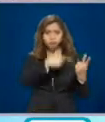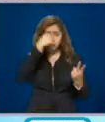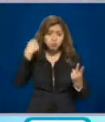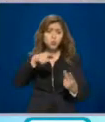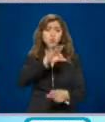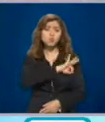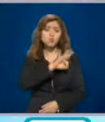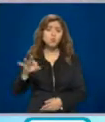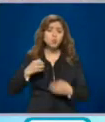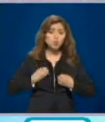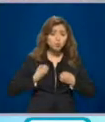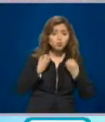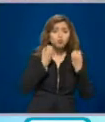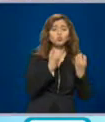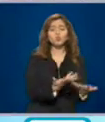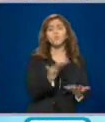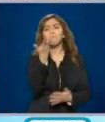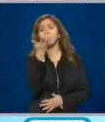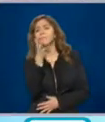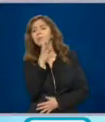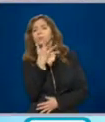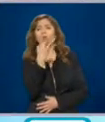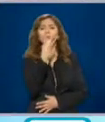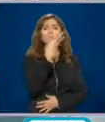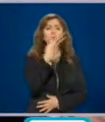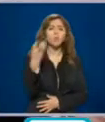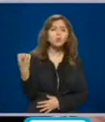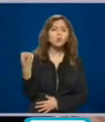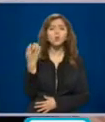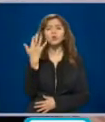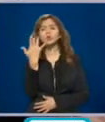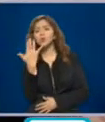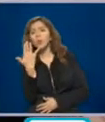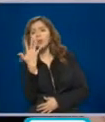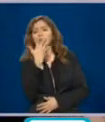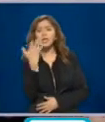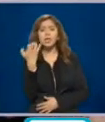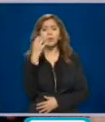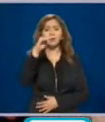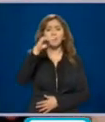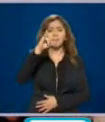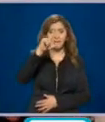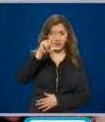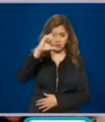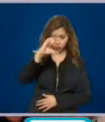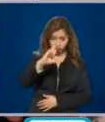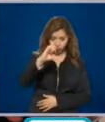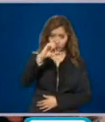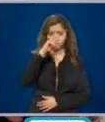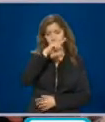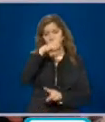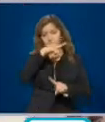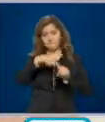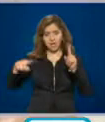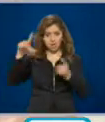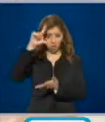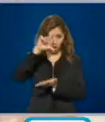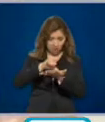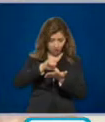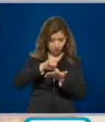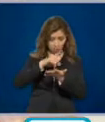mayores problemas. ¿Sí? Estamos hablando de entre 450 y 500 mililitros, o sea, medio litro. Medio litro. Ese